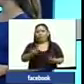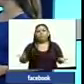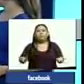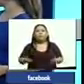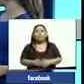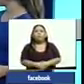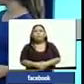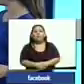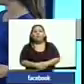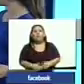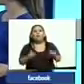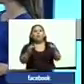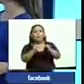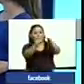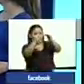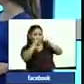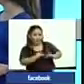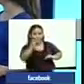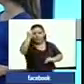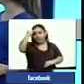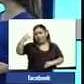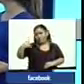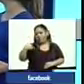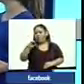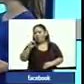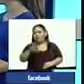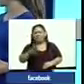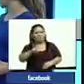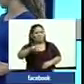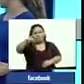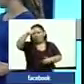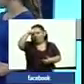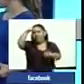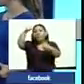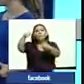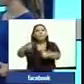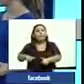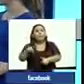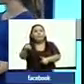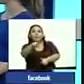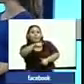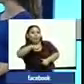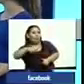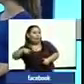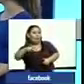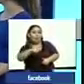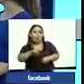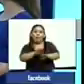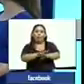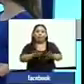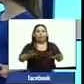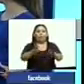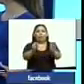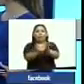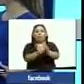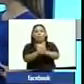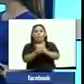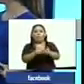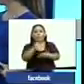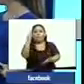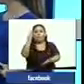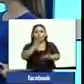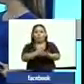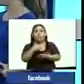mismos También Albita de Mancía dice No estoy de acuerdo Ellos no quieren terminar nunca con algo que ya pasó